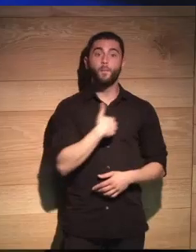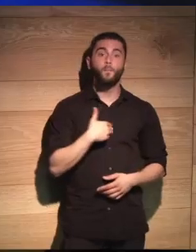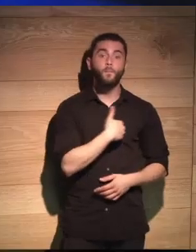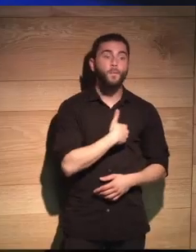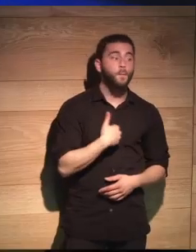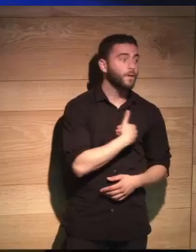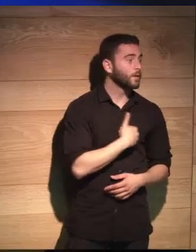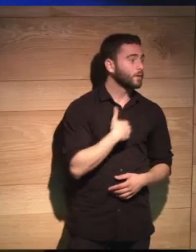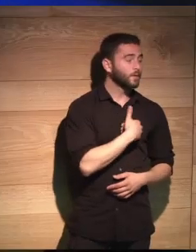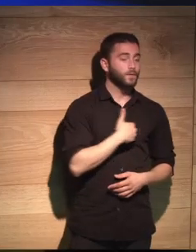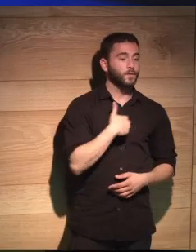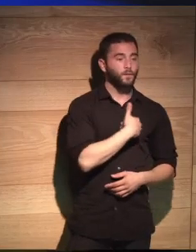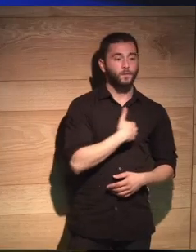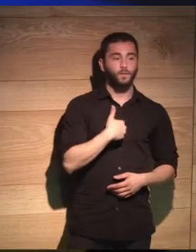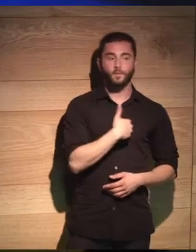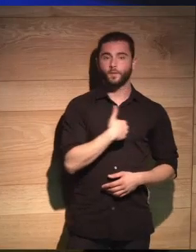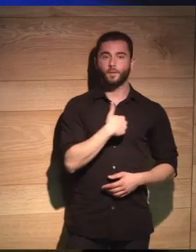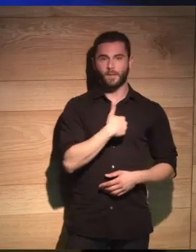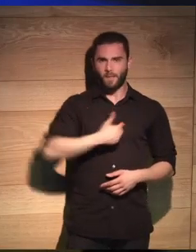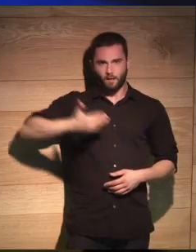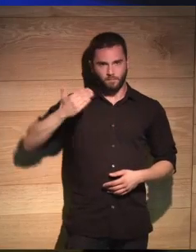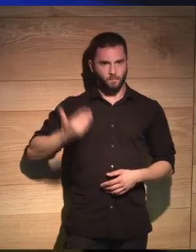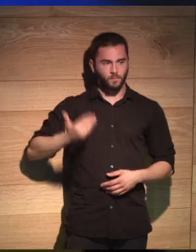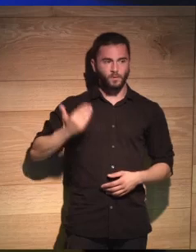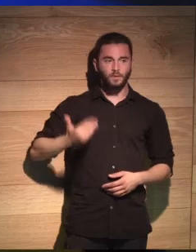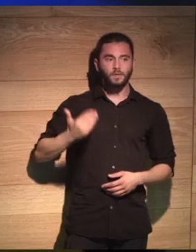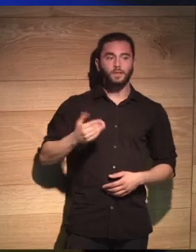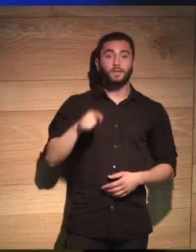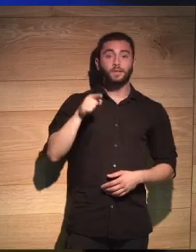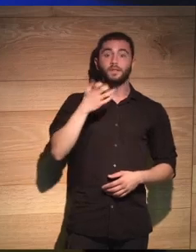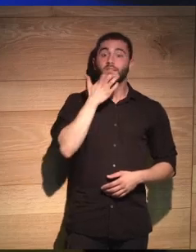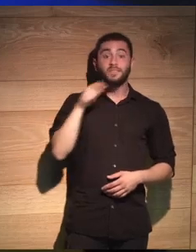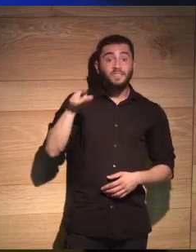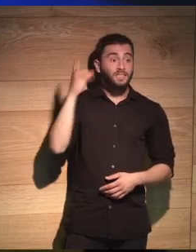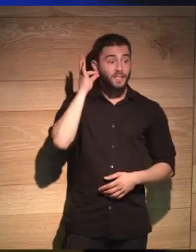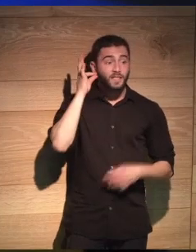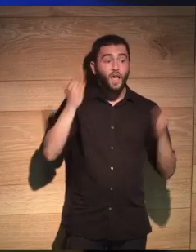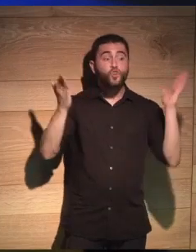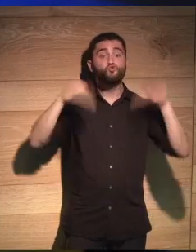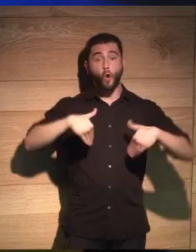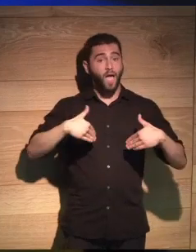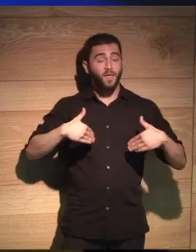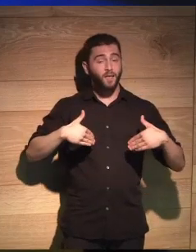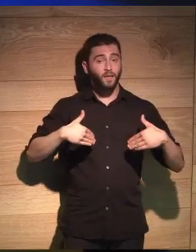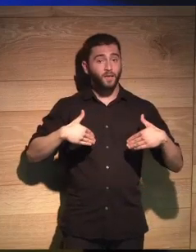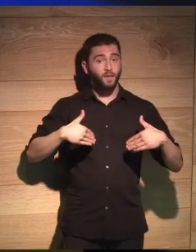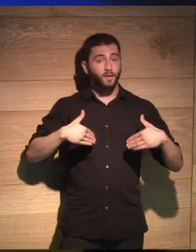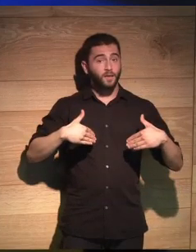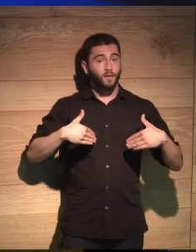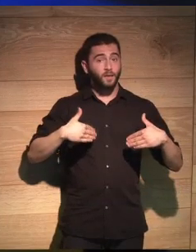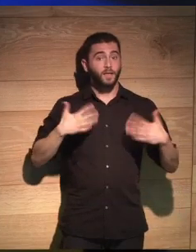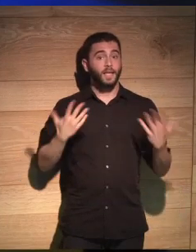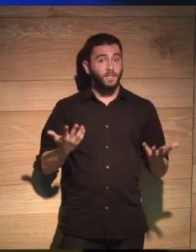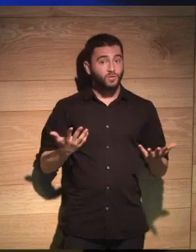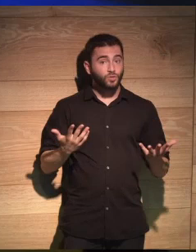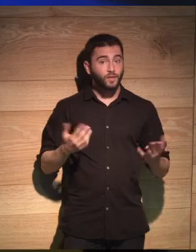es fundamental. Realmente yo creo que si no fuera por ella, ¿qué hubiera pasado? Hubiera seguido